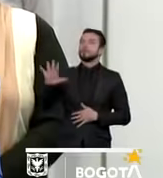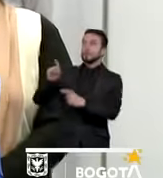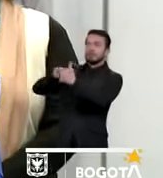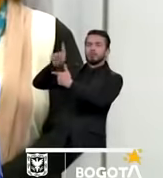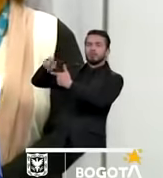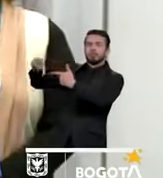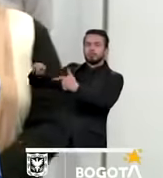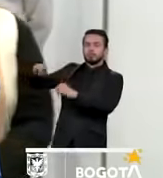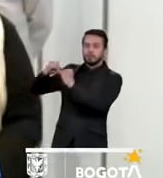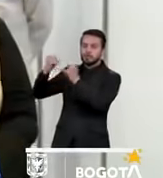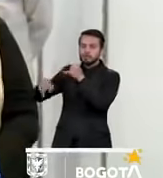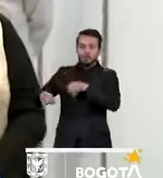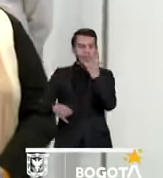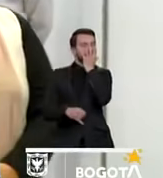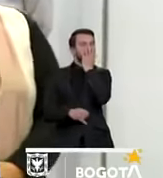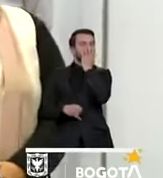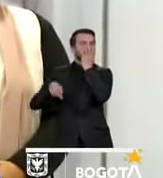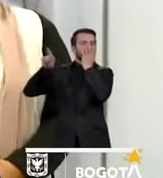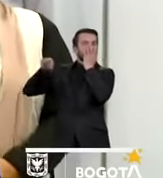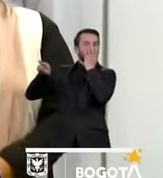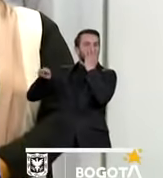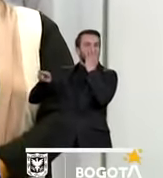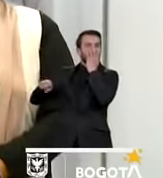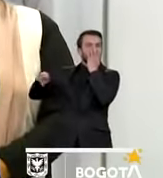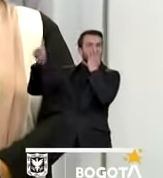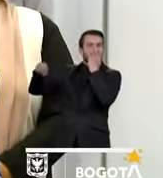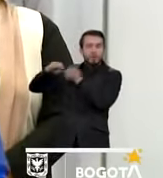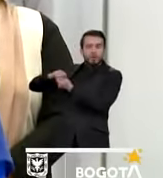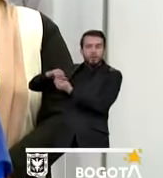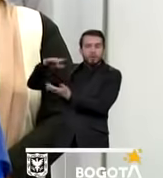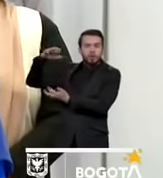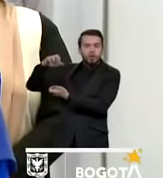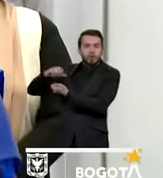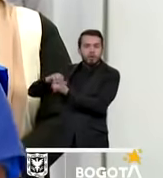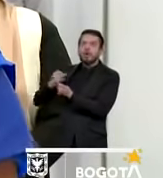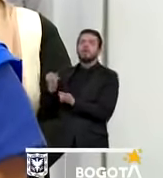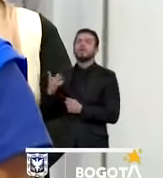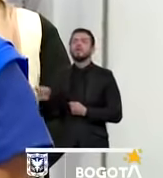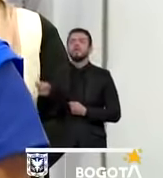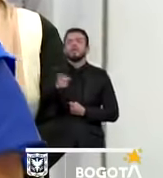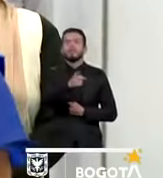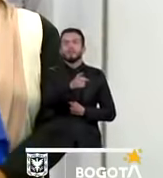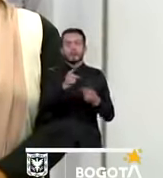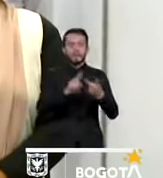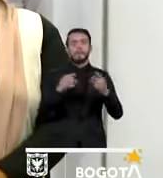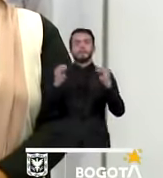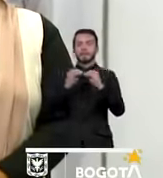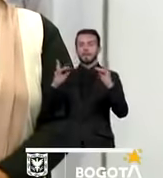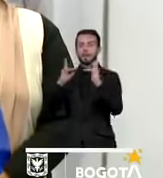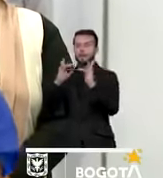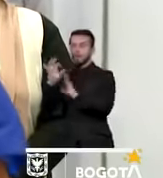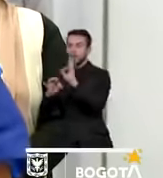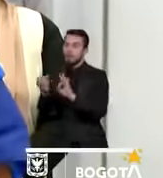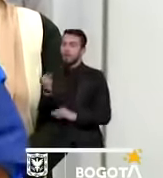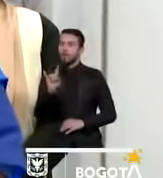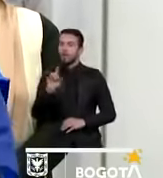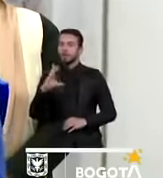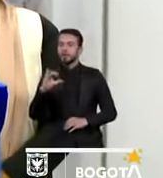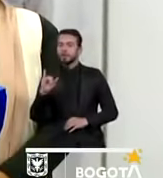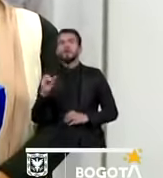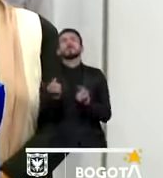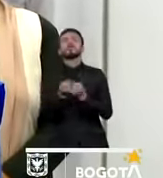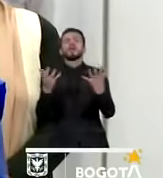de acuerdo a los cálculos, ¿cuándo se completarían los 2.000 para las camas UCI? ¿Qué protocolos van a aplicar para el traslado de pacientes? Muy bien,